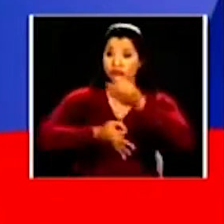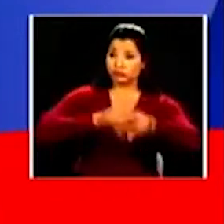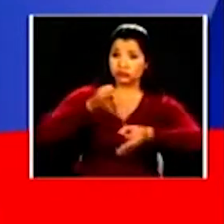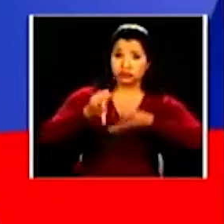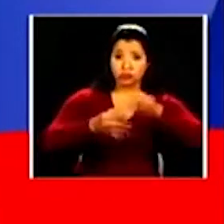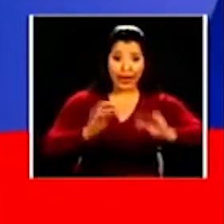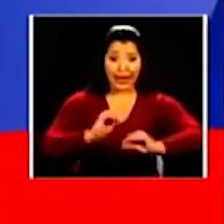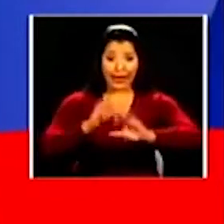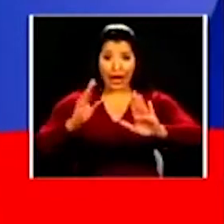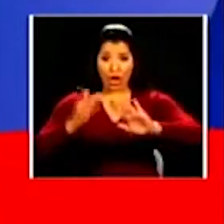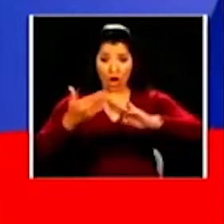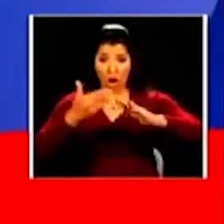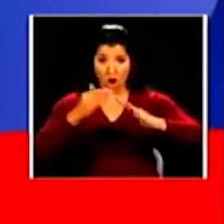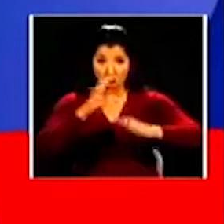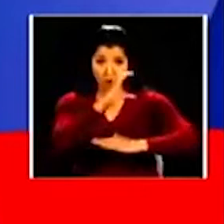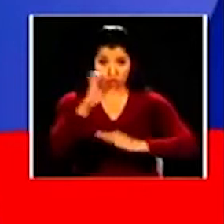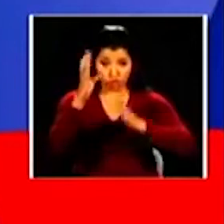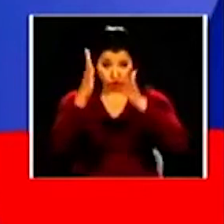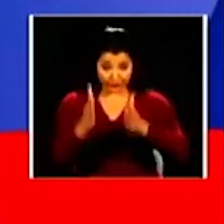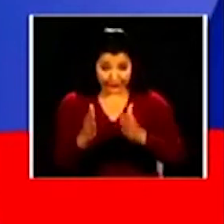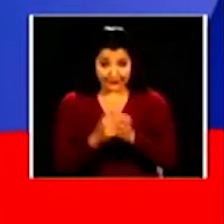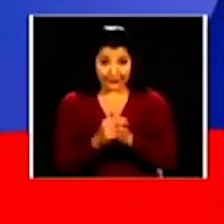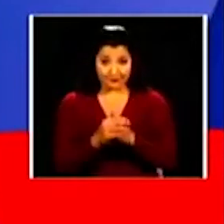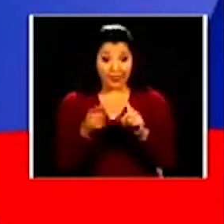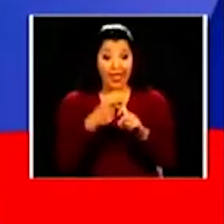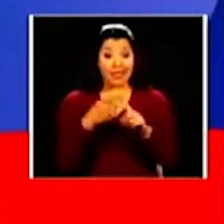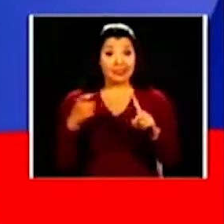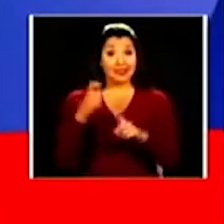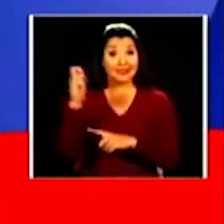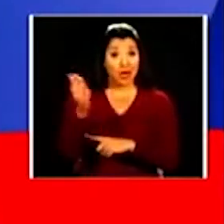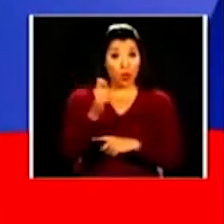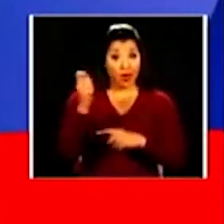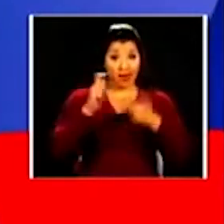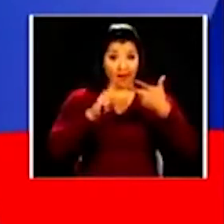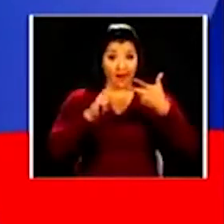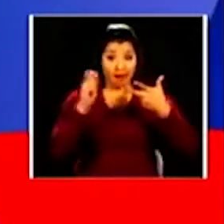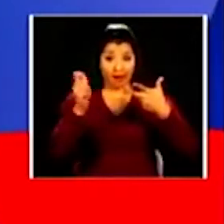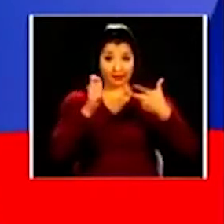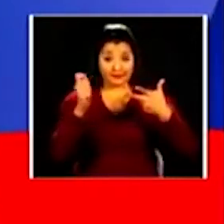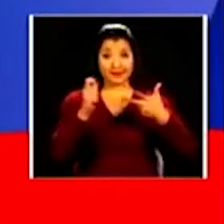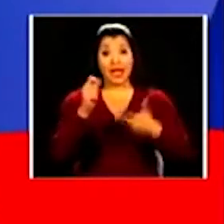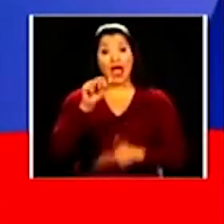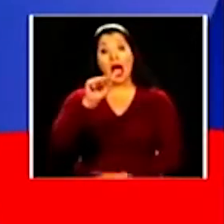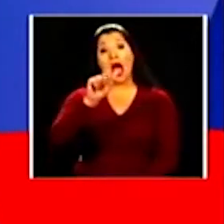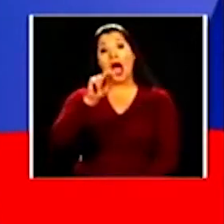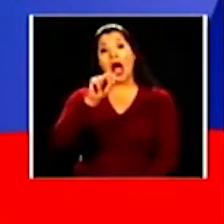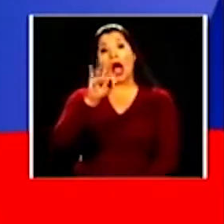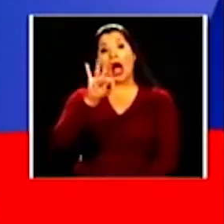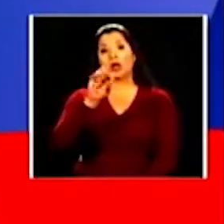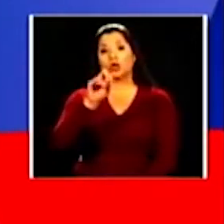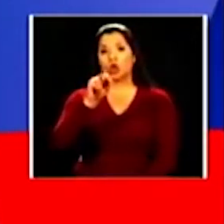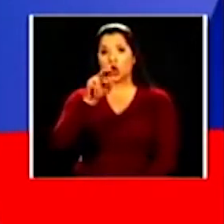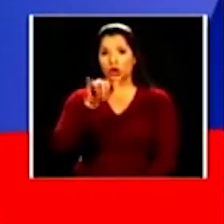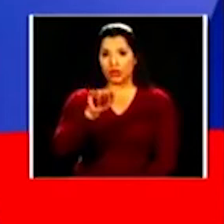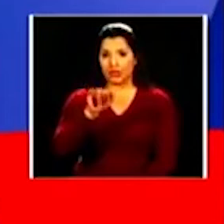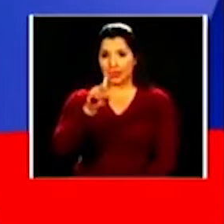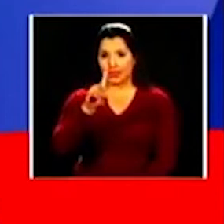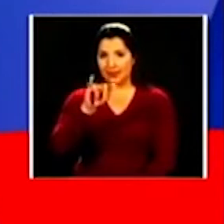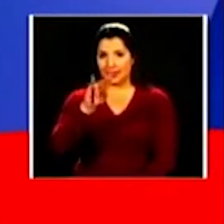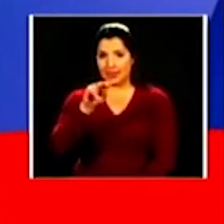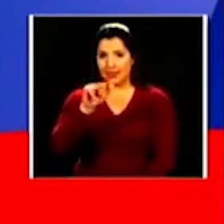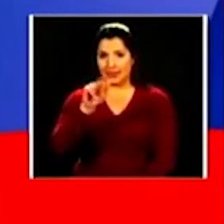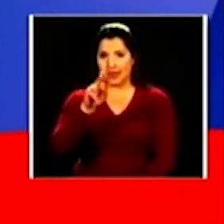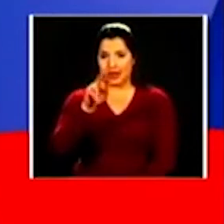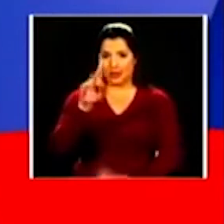ciudadanos. En este caso, desde Guanacaste, don Anthony Dinarte les formula la siguiente pregunta a ambos. Corre